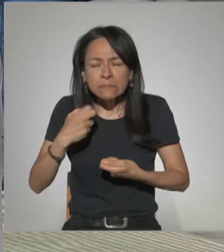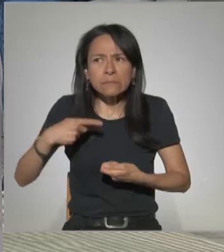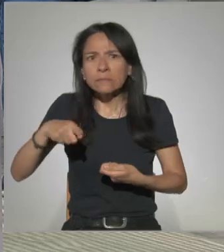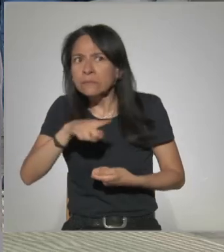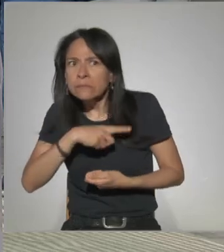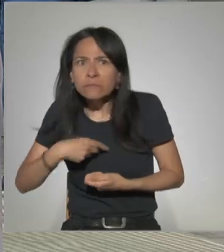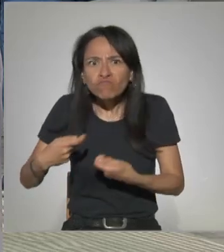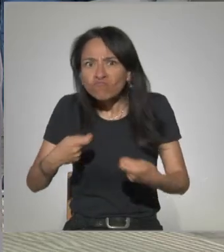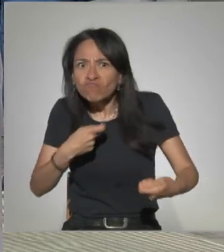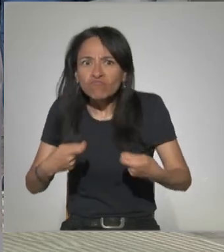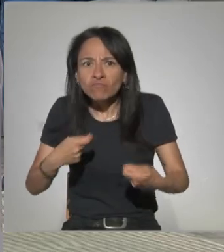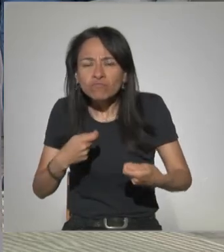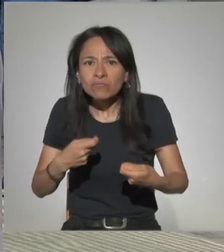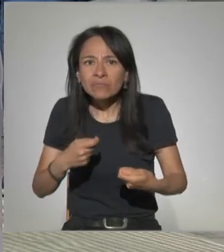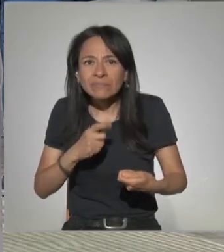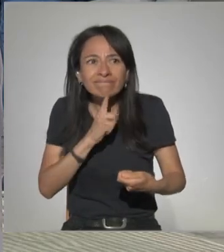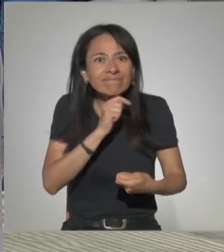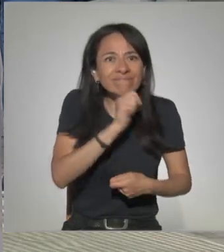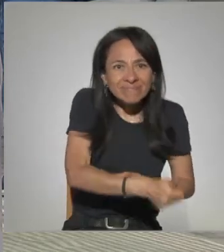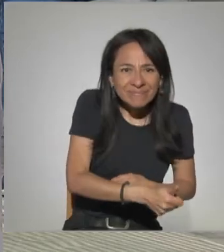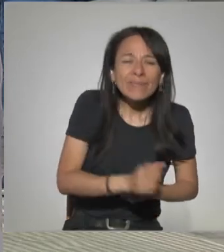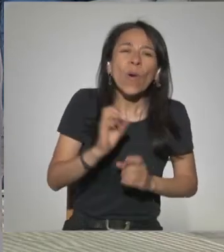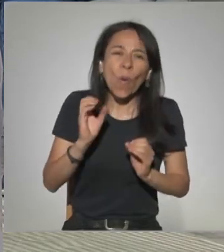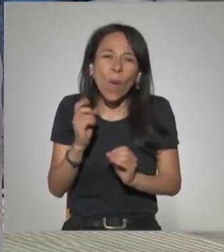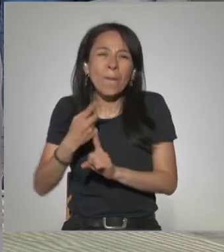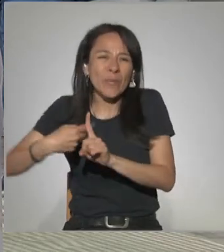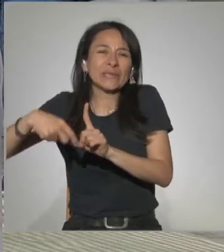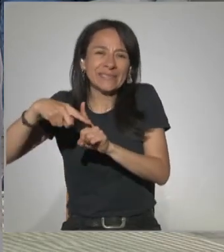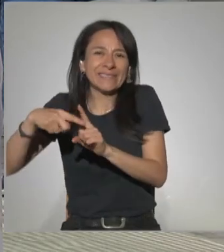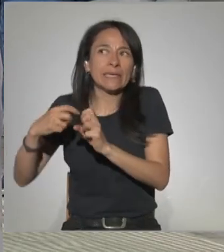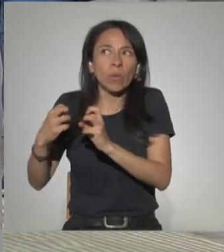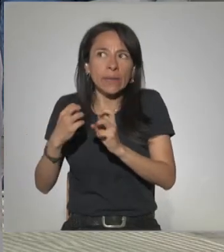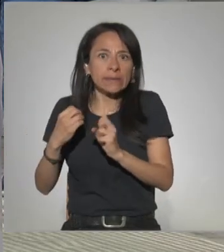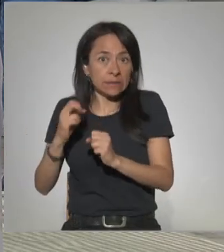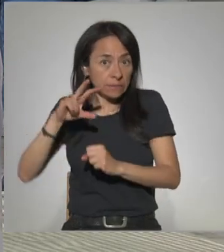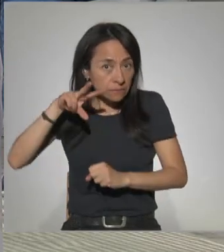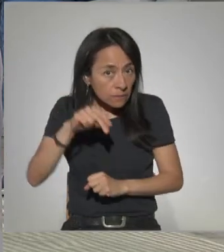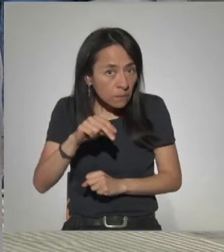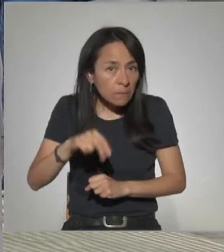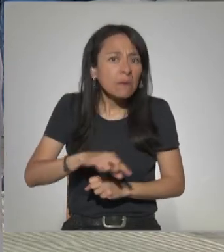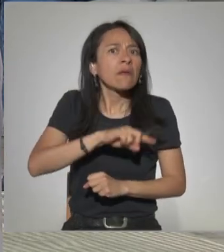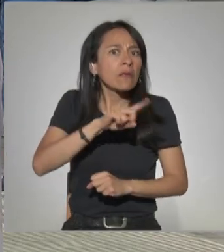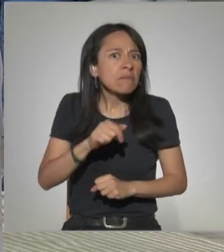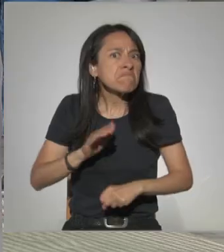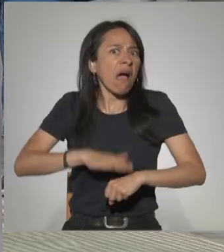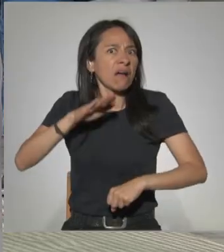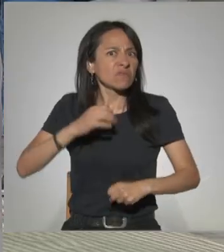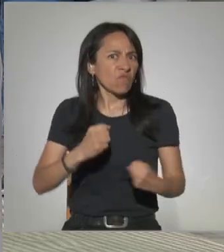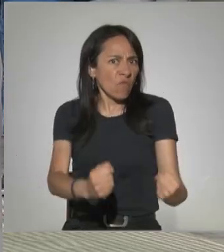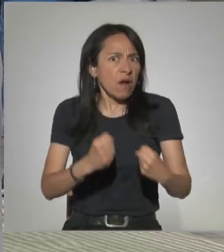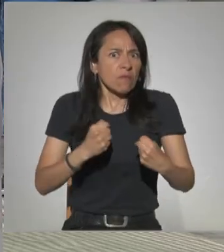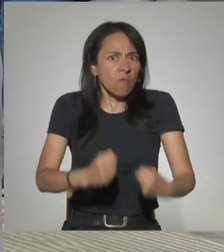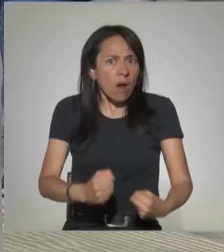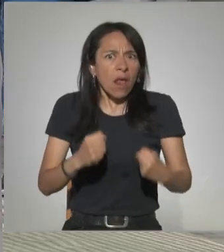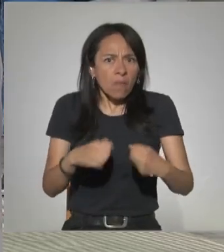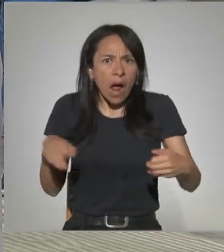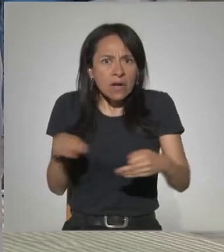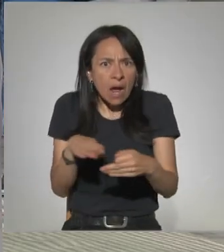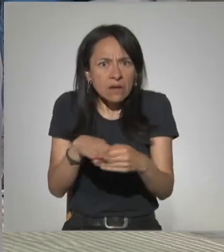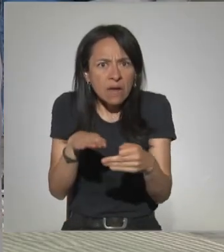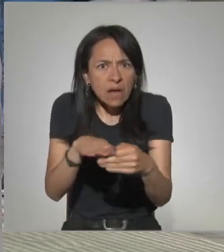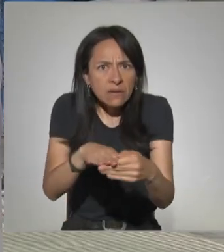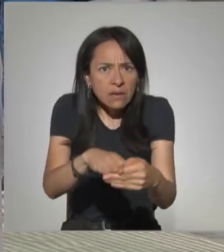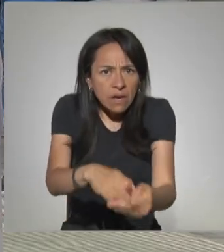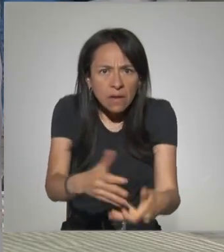un eustrés, el estrés positivo, ¿no? Nos vamos desgastando no solamente la inflamación